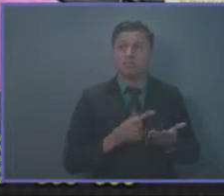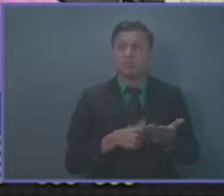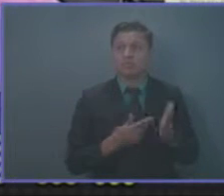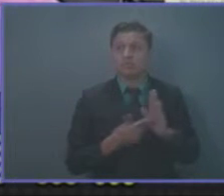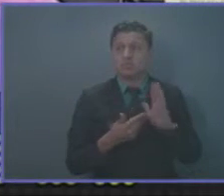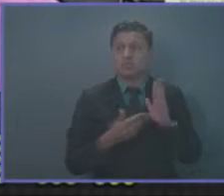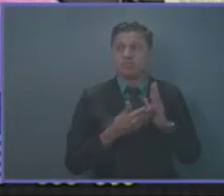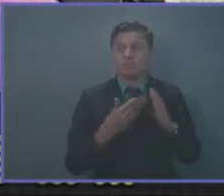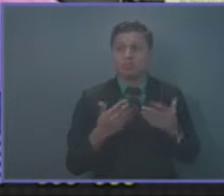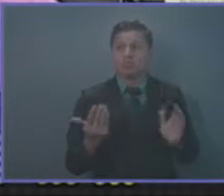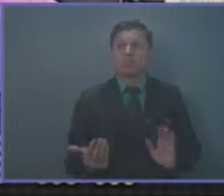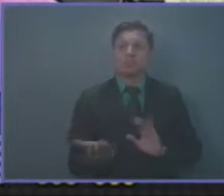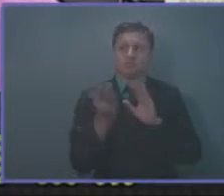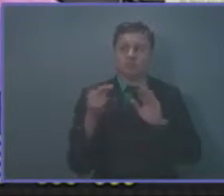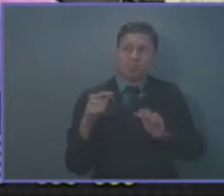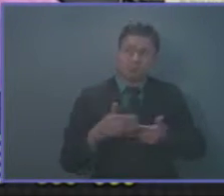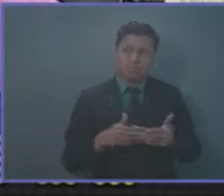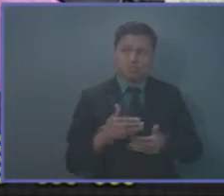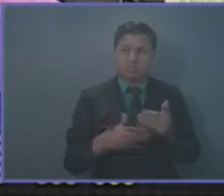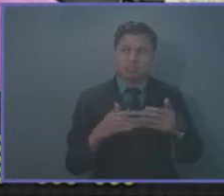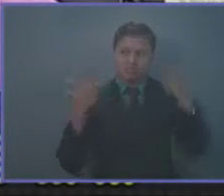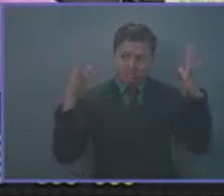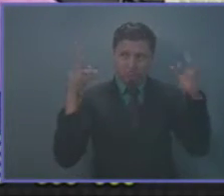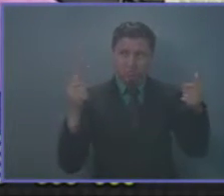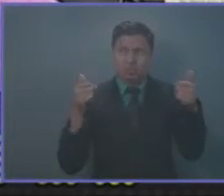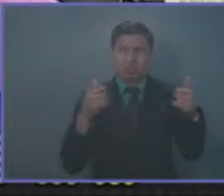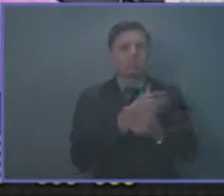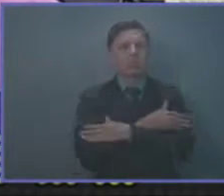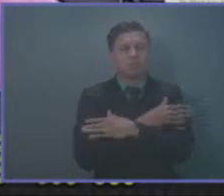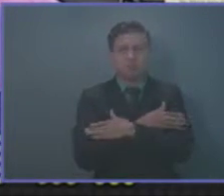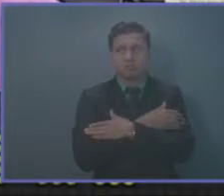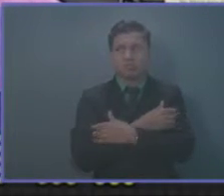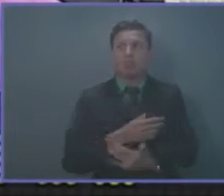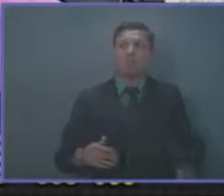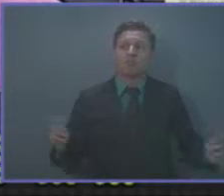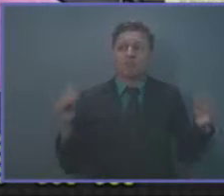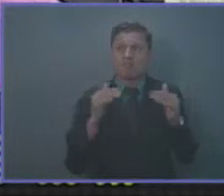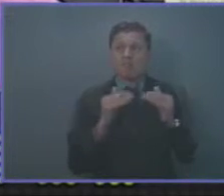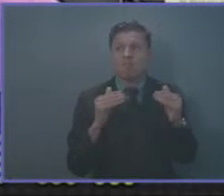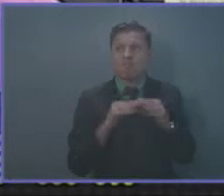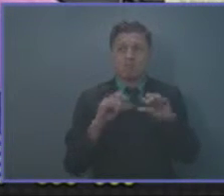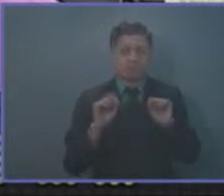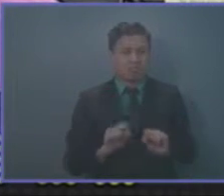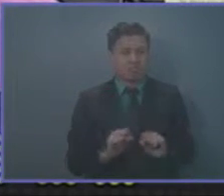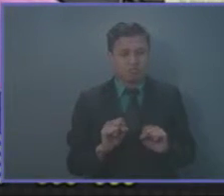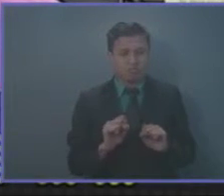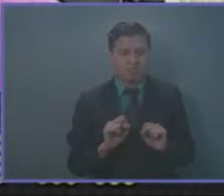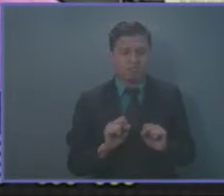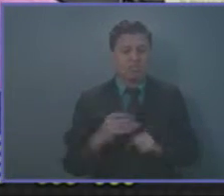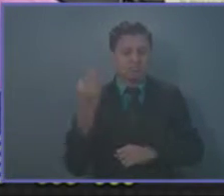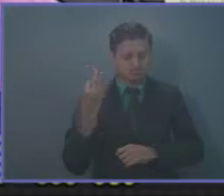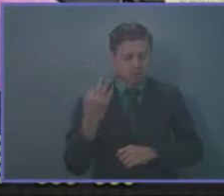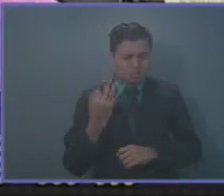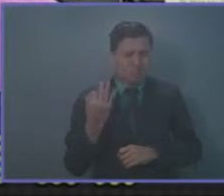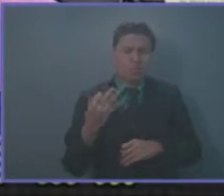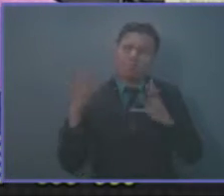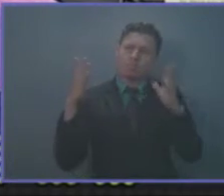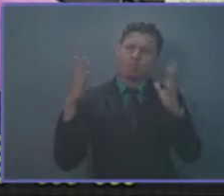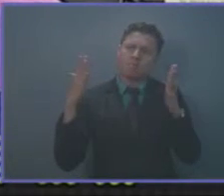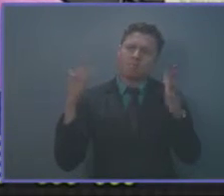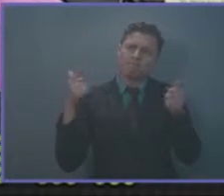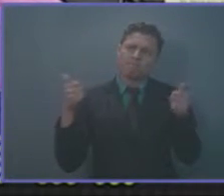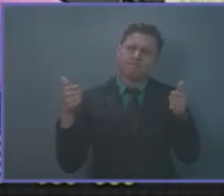que ha enfrentado este proceso. Pero les felicito mucho. Y también no puedo dejar de felicitar a la Universidad del